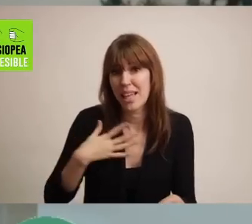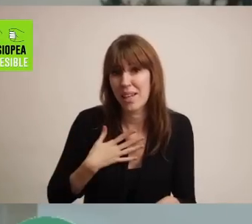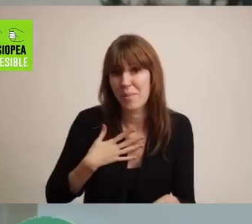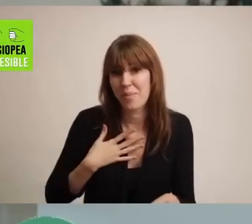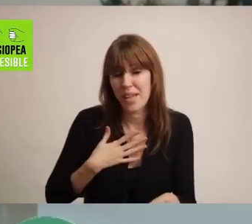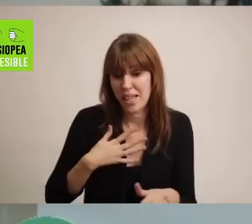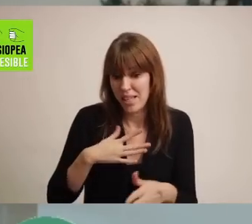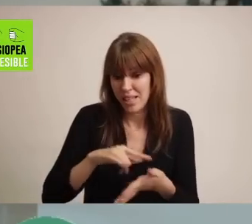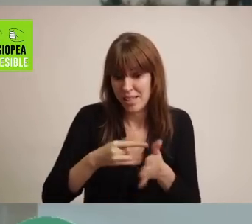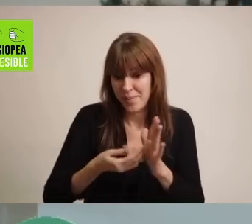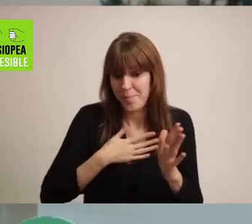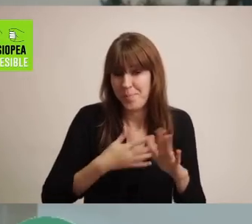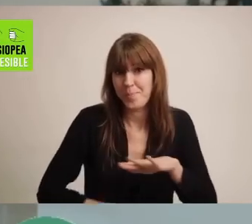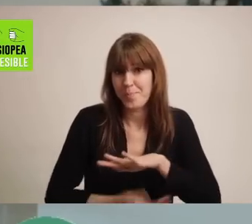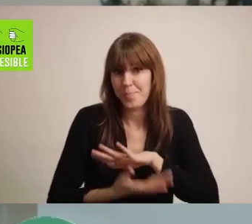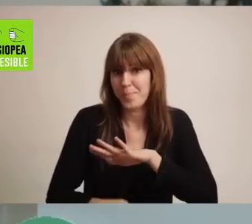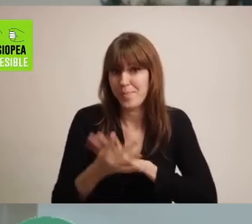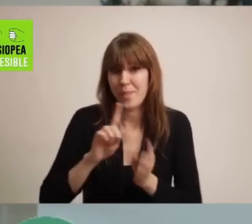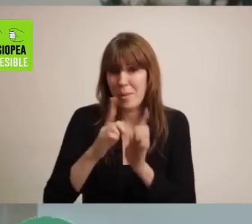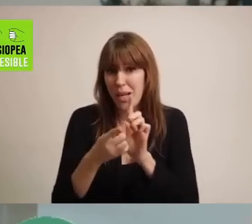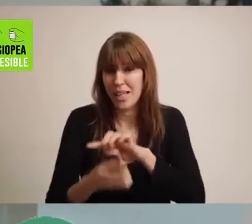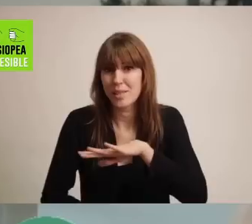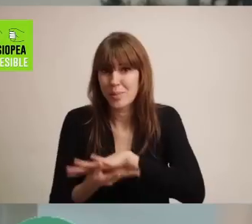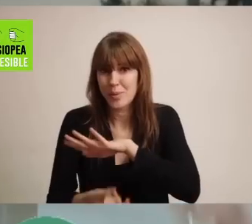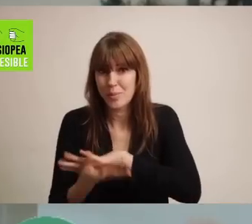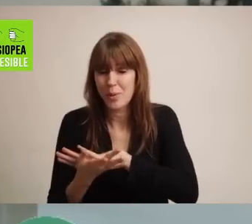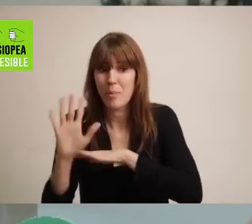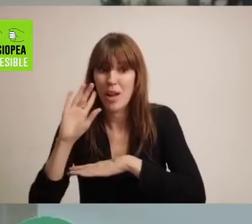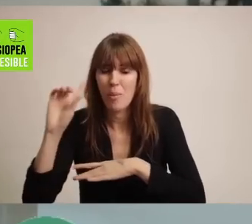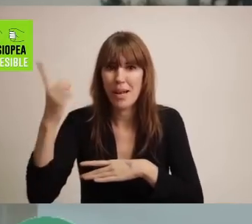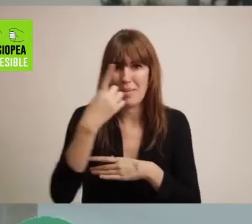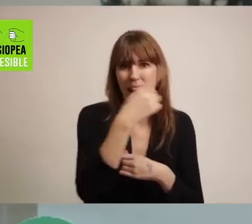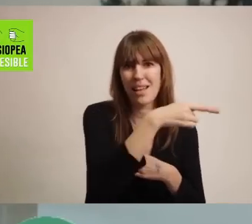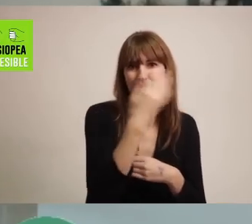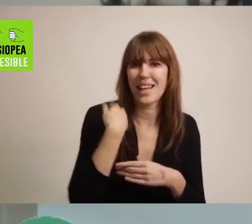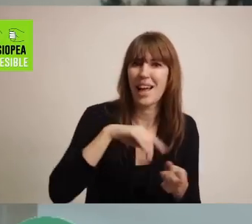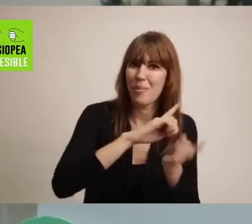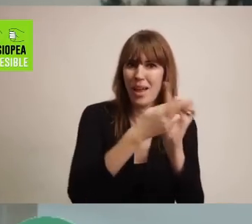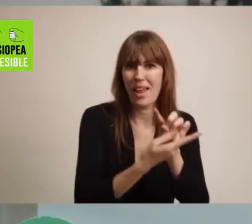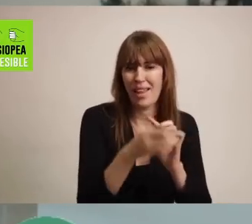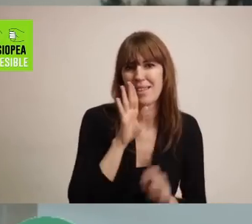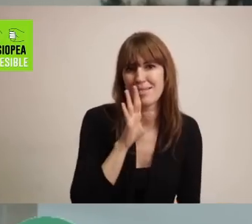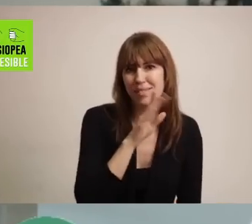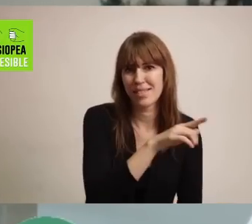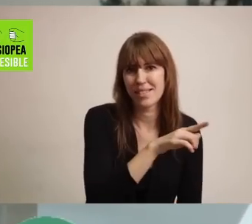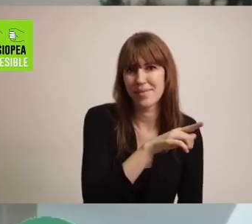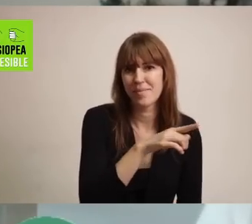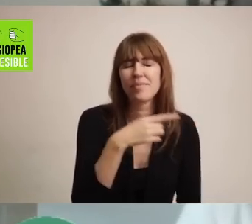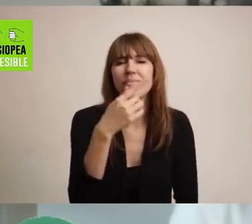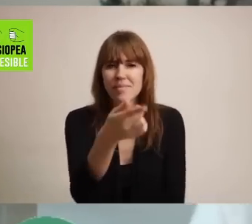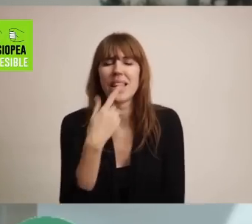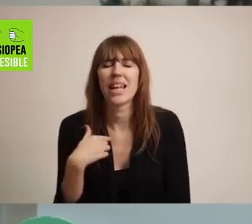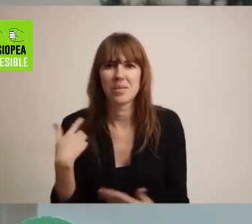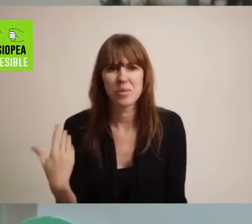han creado otras variantes cuando ya la primera ya estaba variada. Diréis, bueno, lo estás explicando y